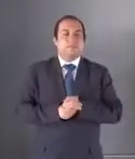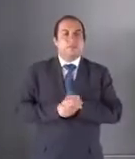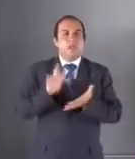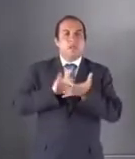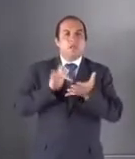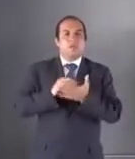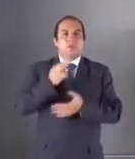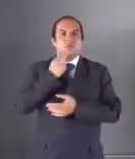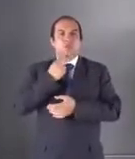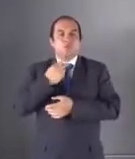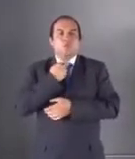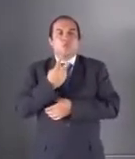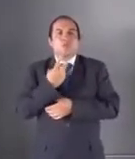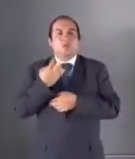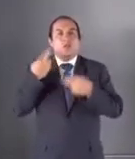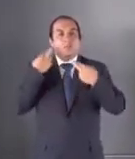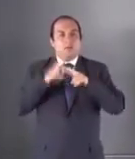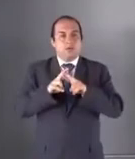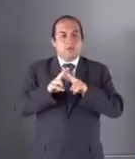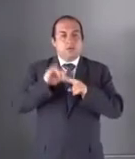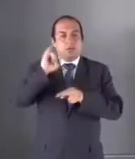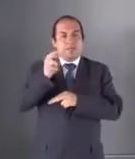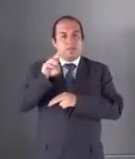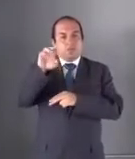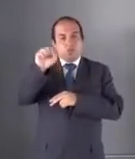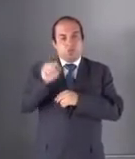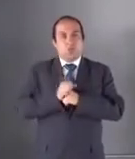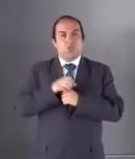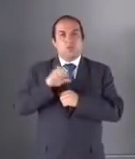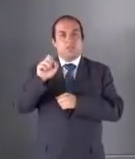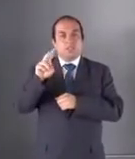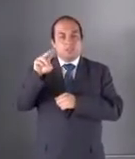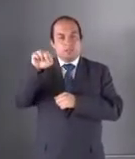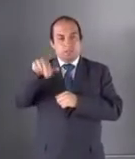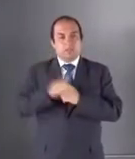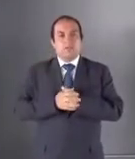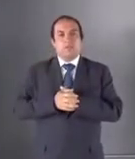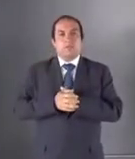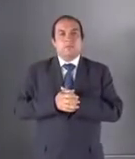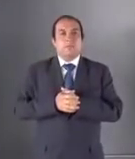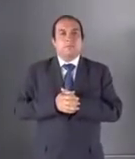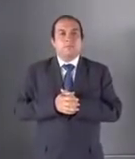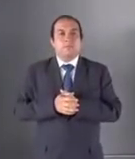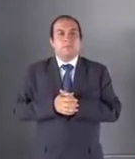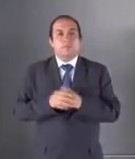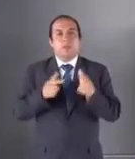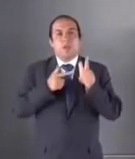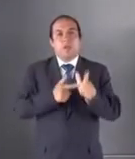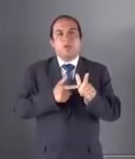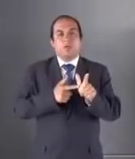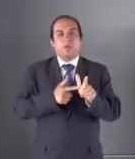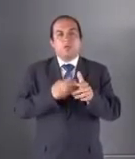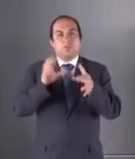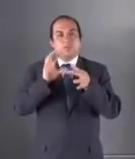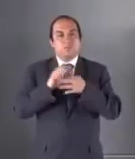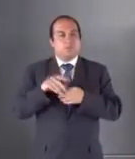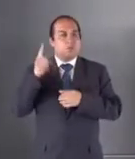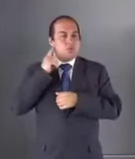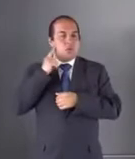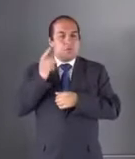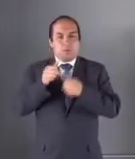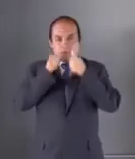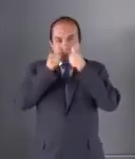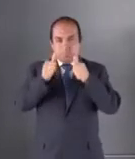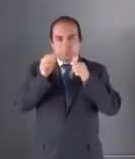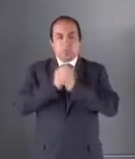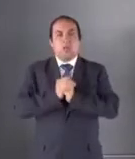voz del maestro Jesús Antonio Esteva Medina. Enseguida escuchemos la intervención del maestro Andrés Layuz Loaesa, secretario